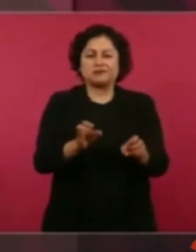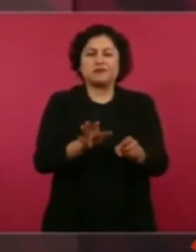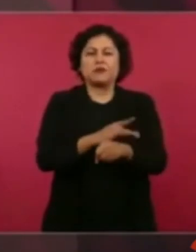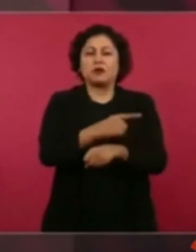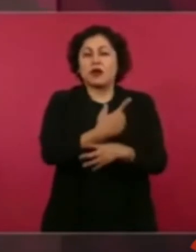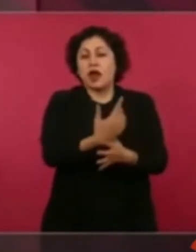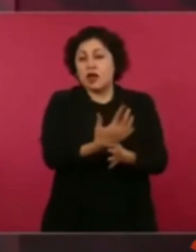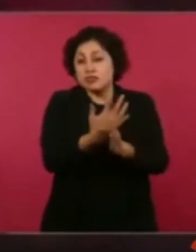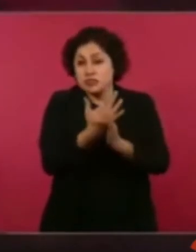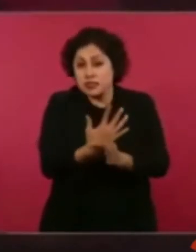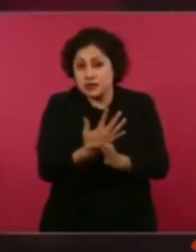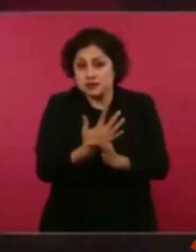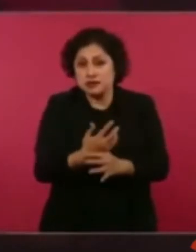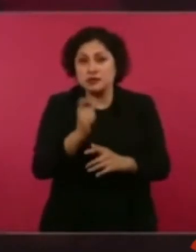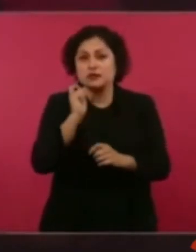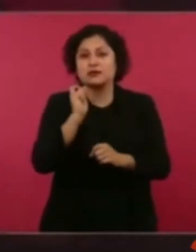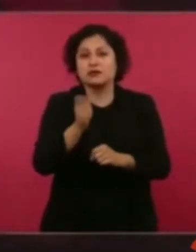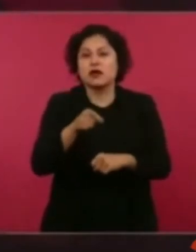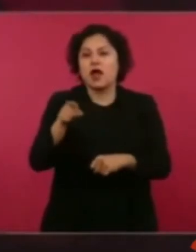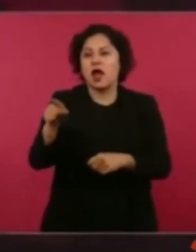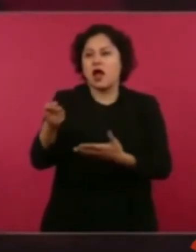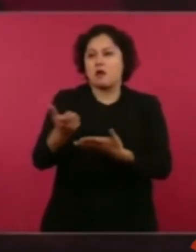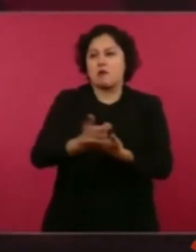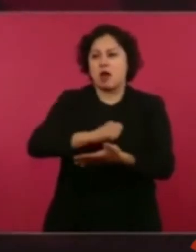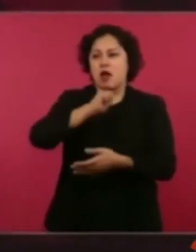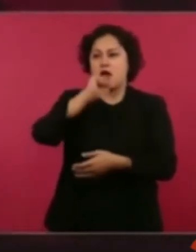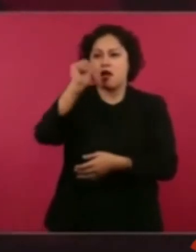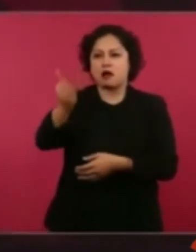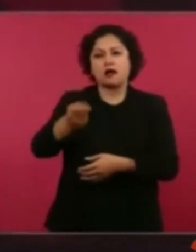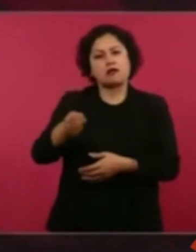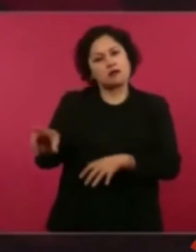El Congreso en Washington